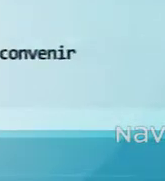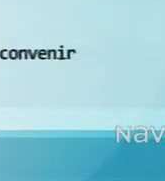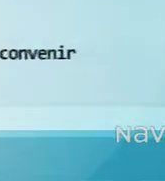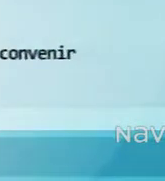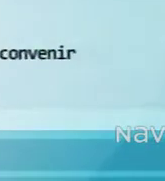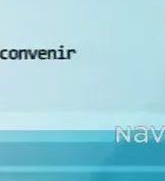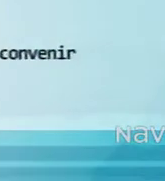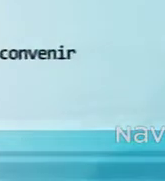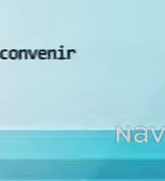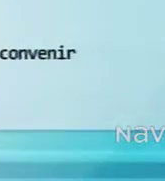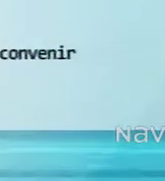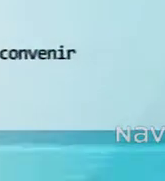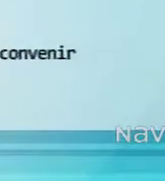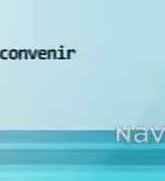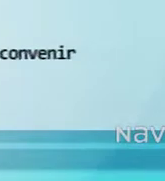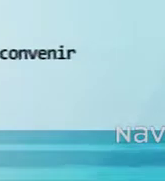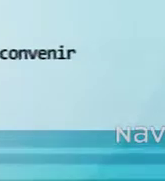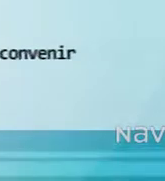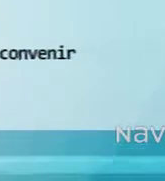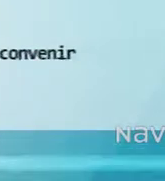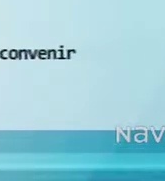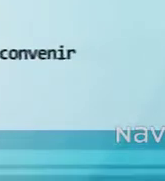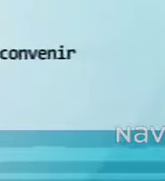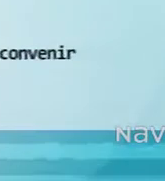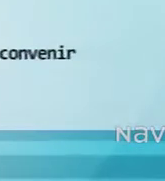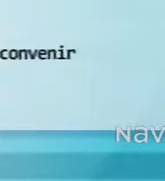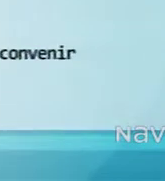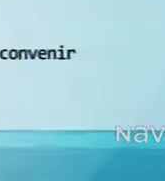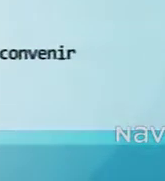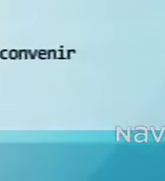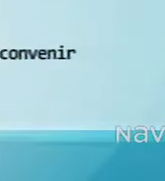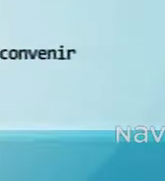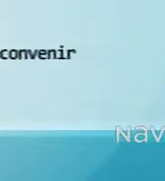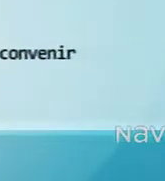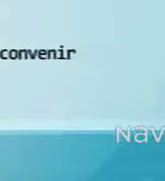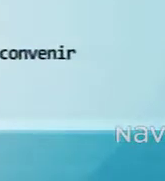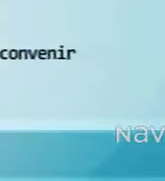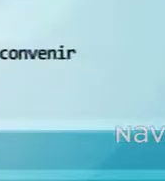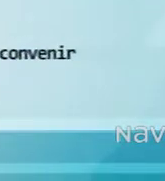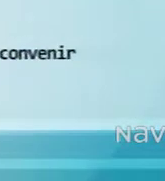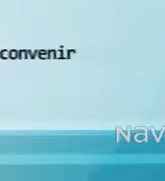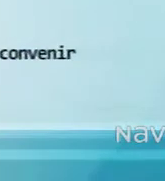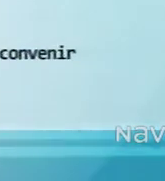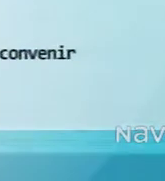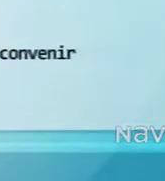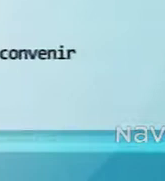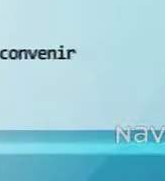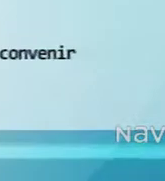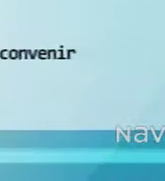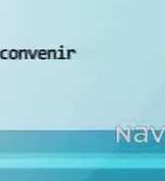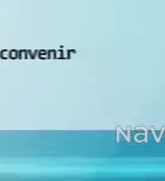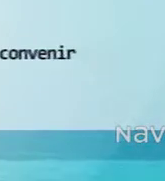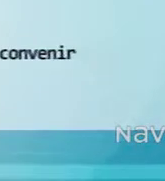propio. Se ofrece un contrato a convenir con posibilidad de incorporación a la plantilla fija. Si cumples con los requisitos, puedes responder